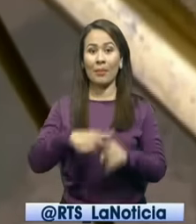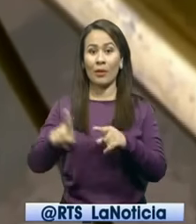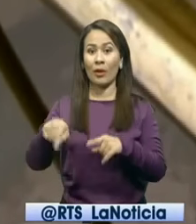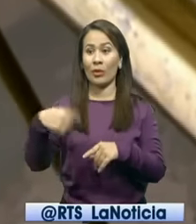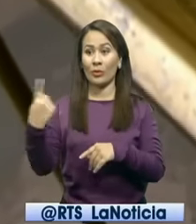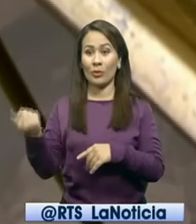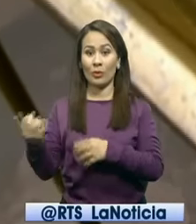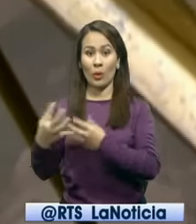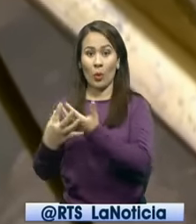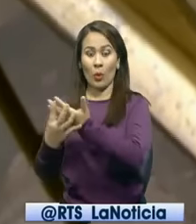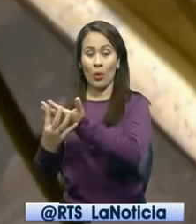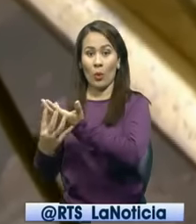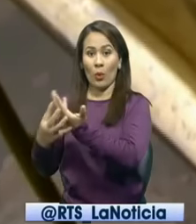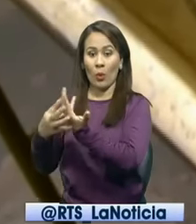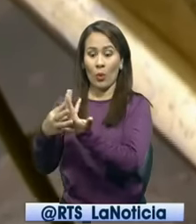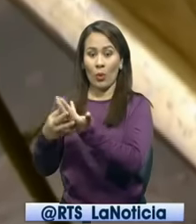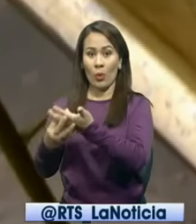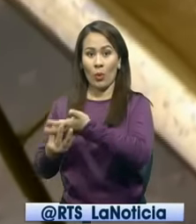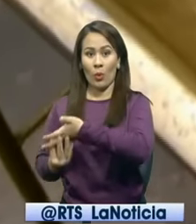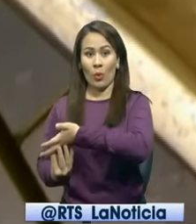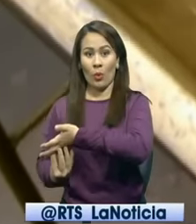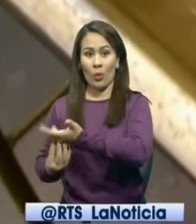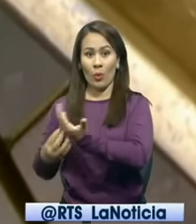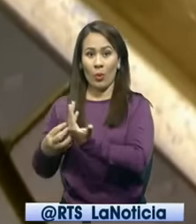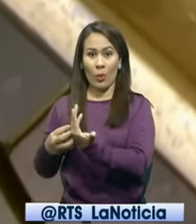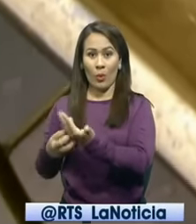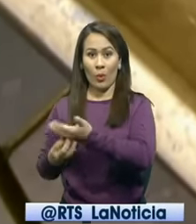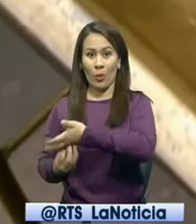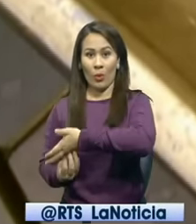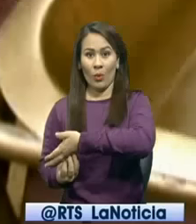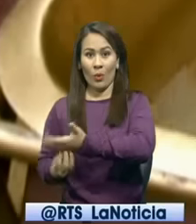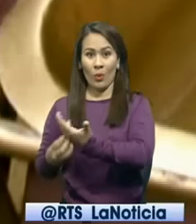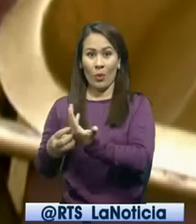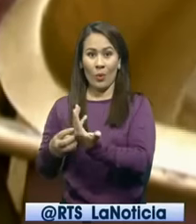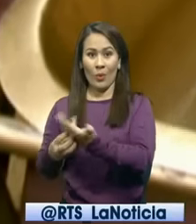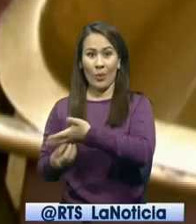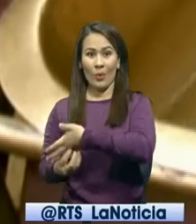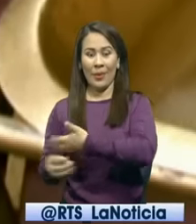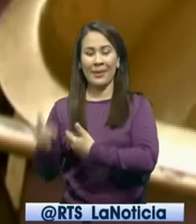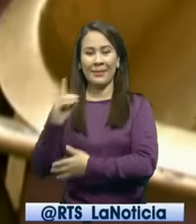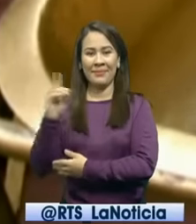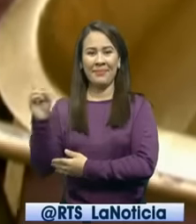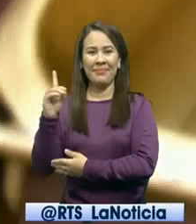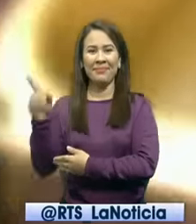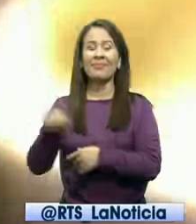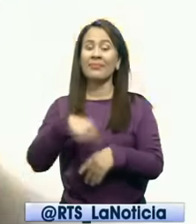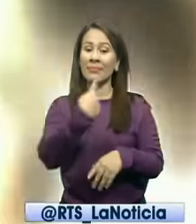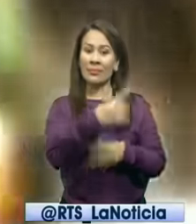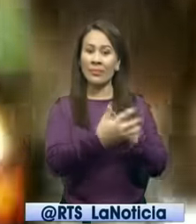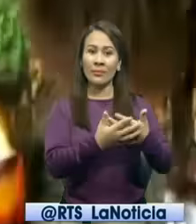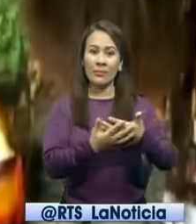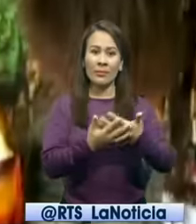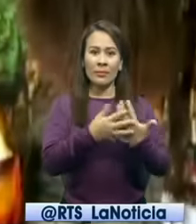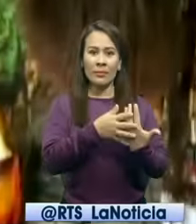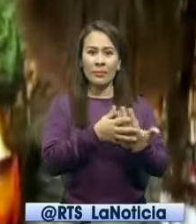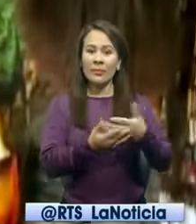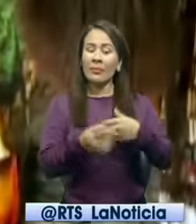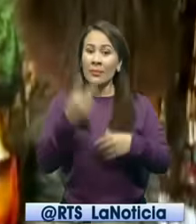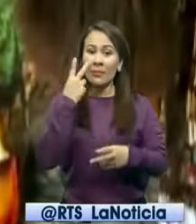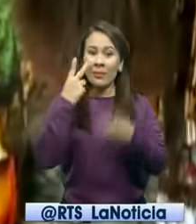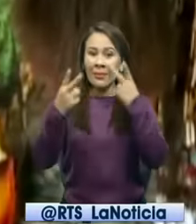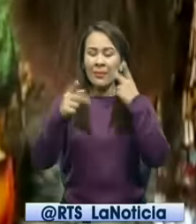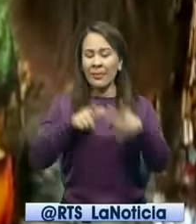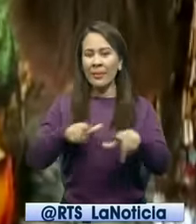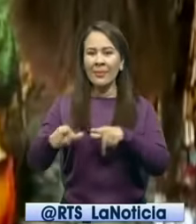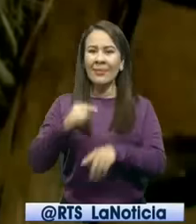lado este, por ejemplo, hacia Rusia, el agua al caer gira a la derecha, y en el oeste, a la izquierda. Un lugar lleno de mitos